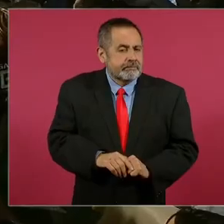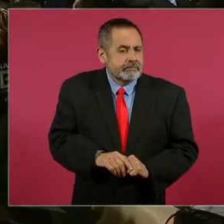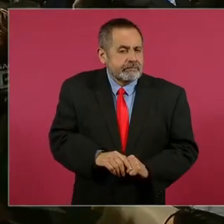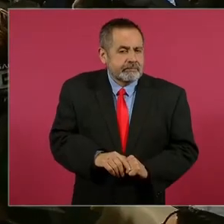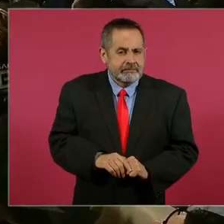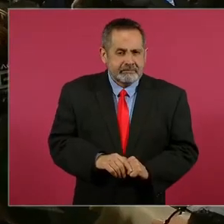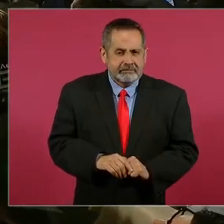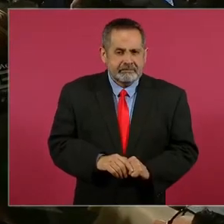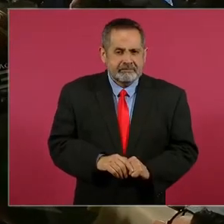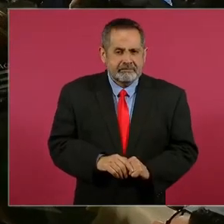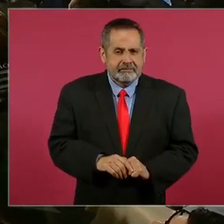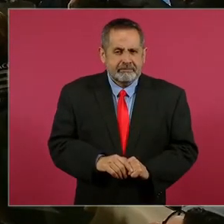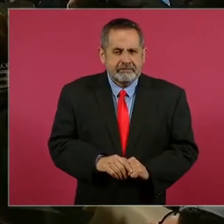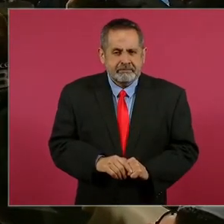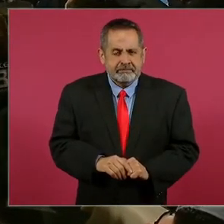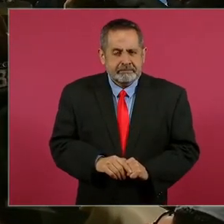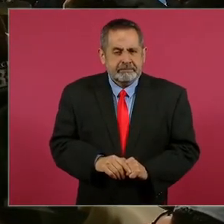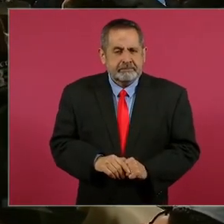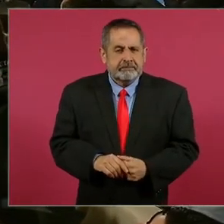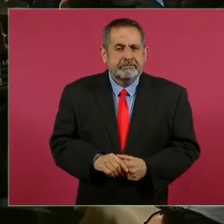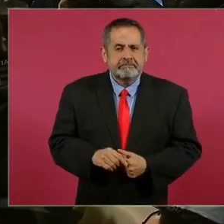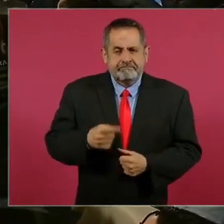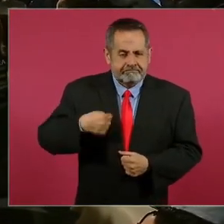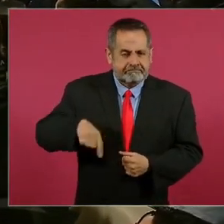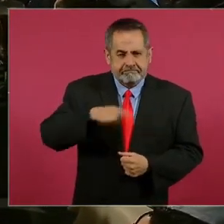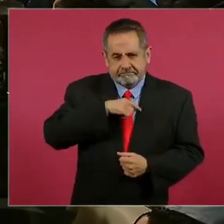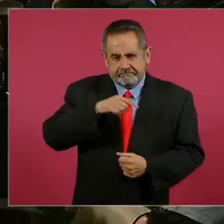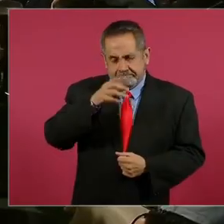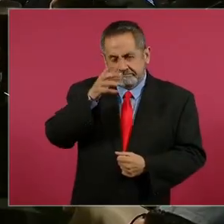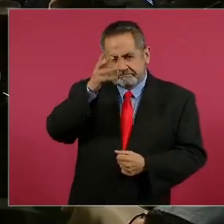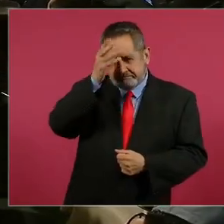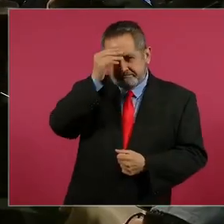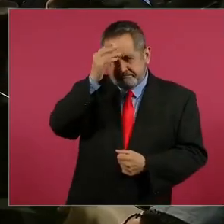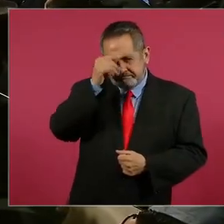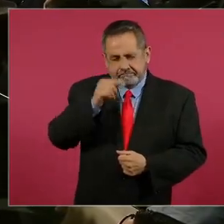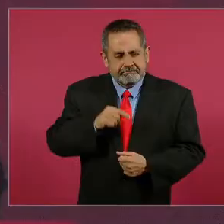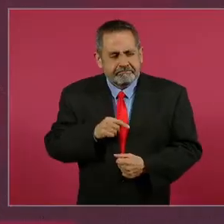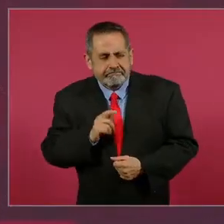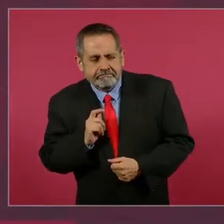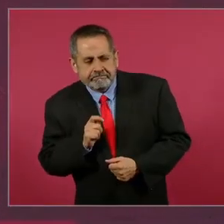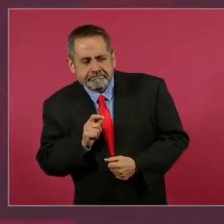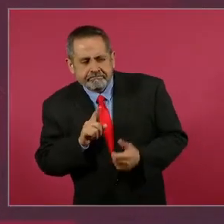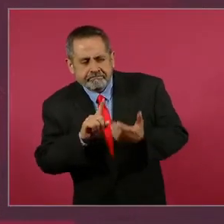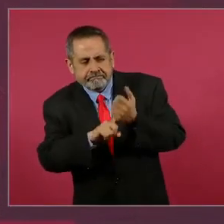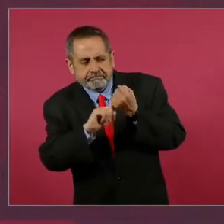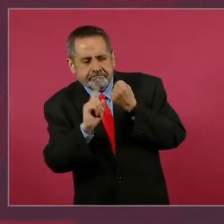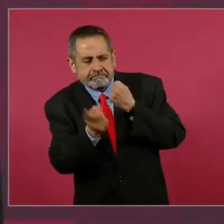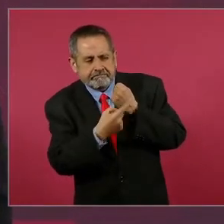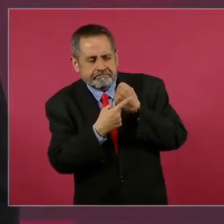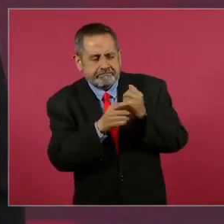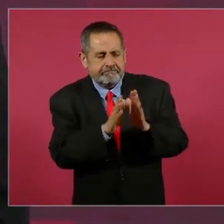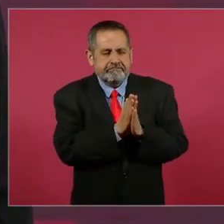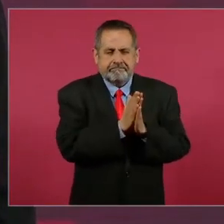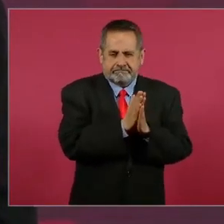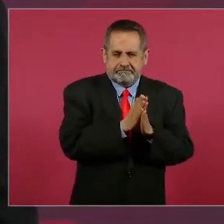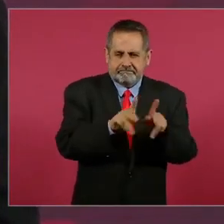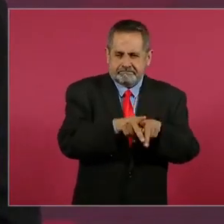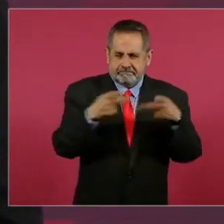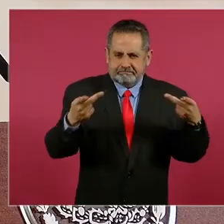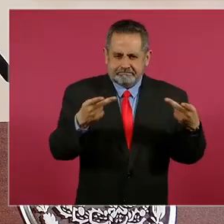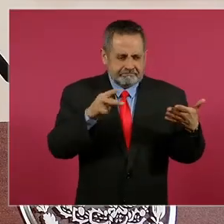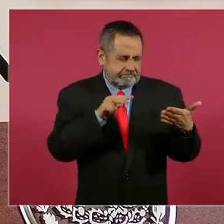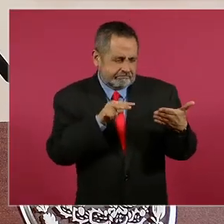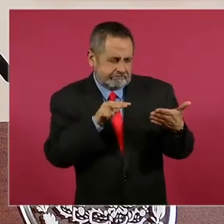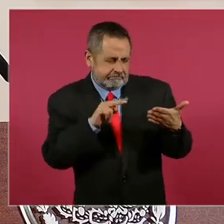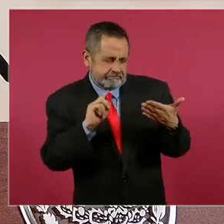Y hay que aprender a leer los periódicos y a